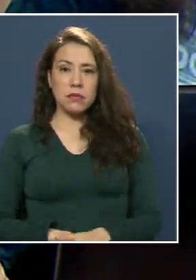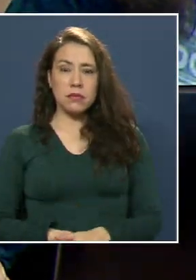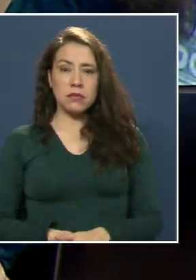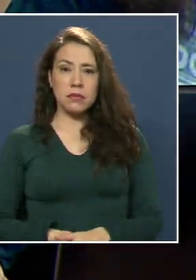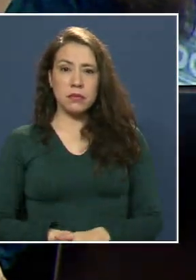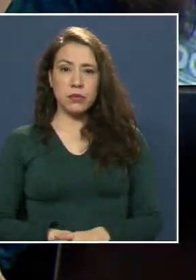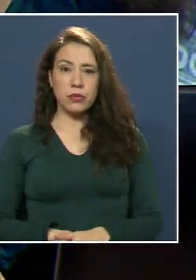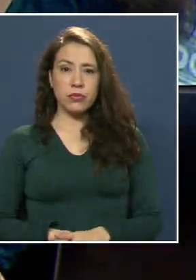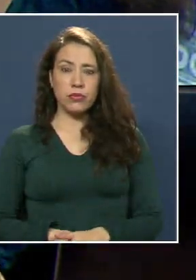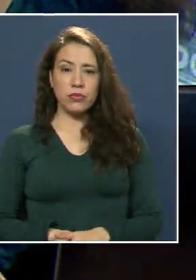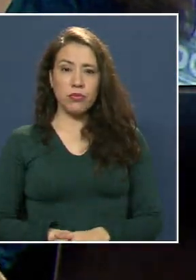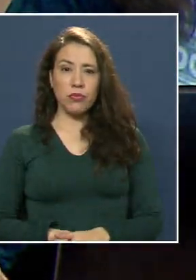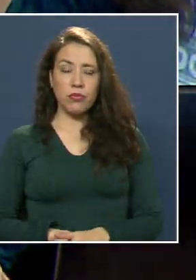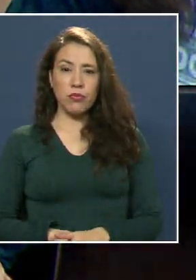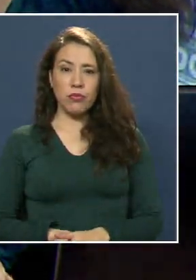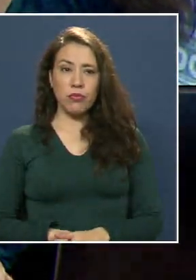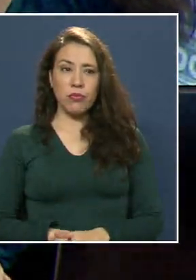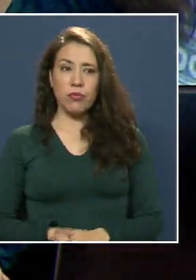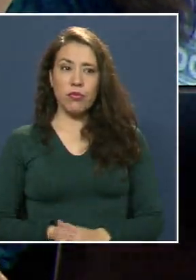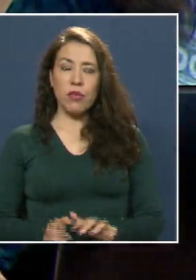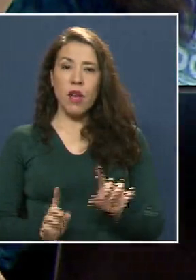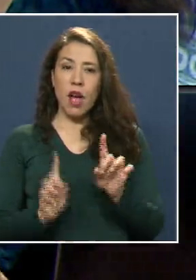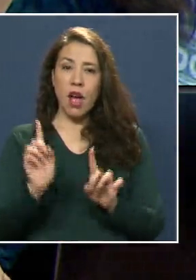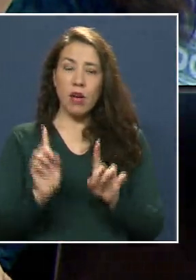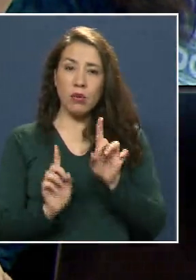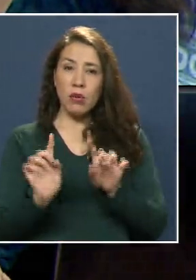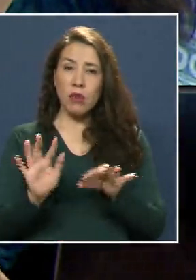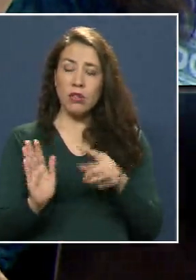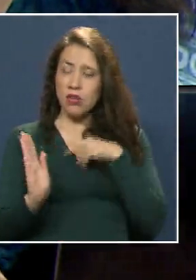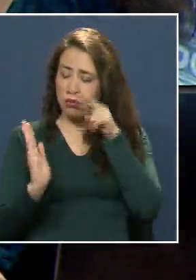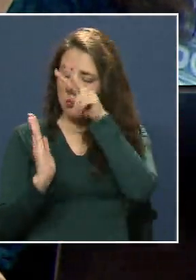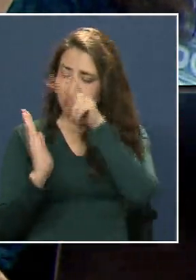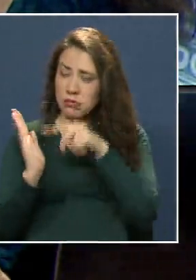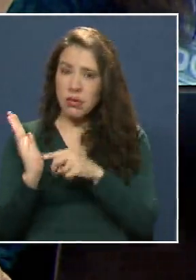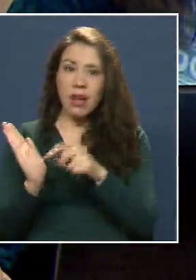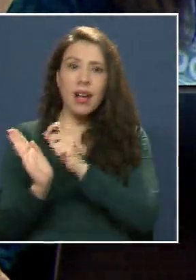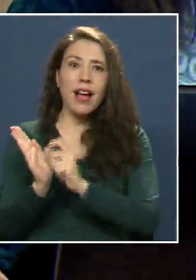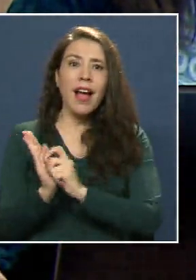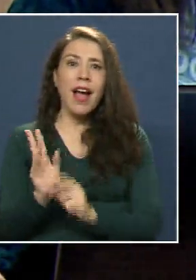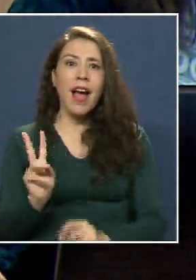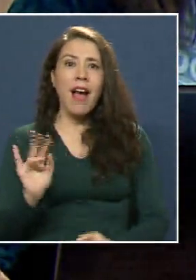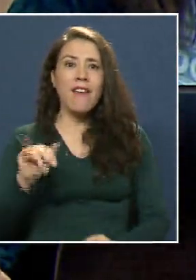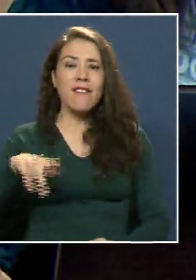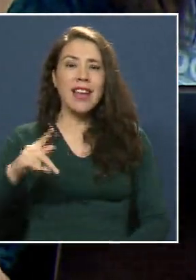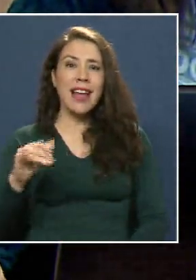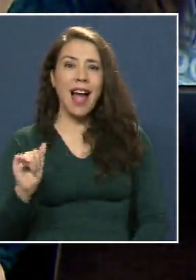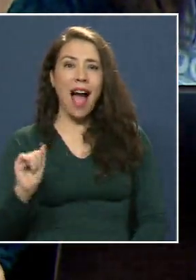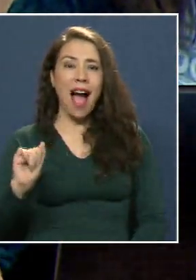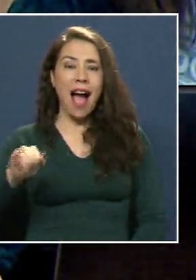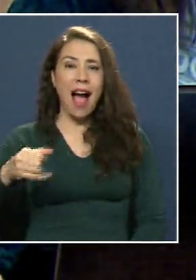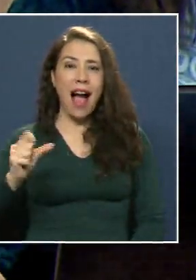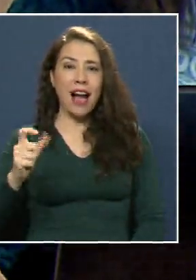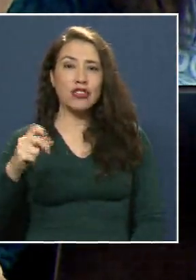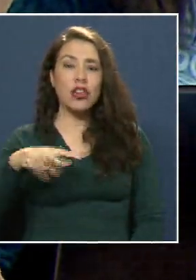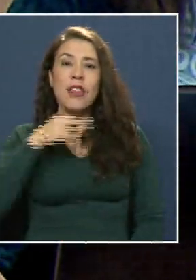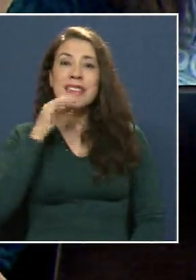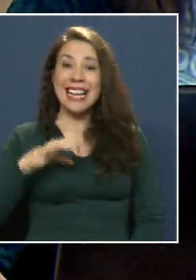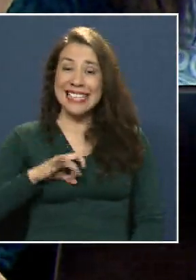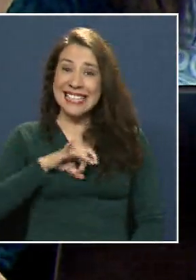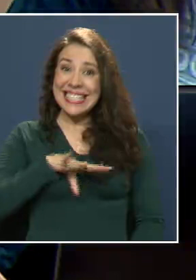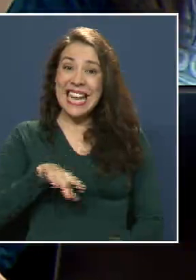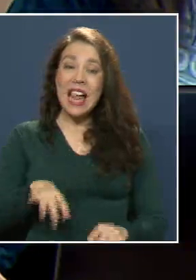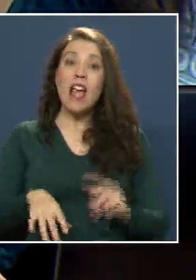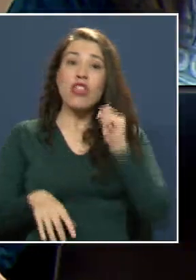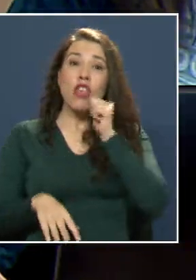En algunos pasajes encontrados que escribe Vinca Jackson, dice que en Chile cada día 50